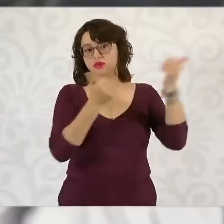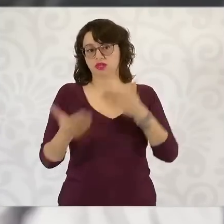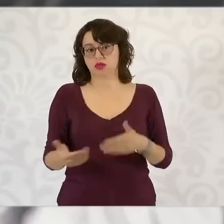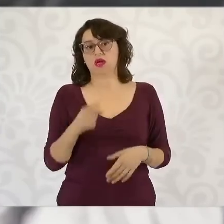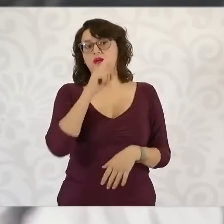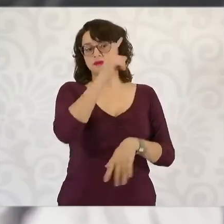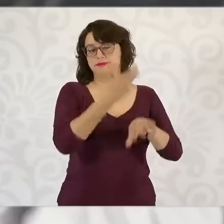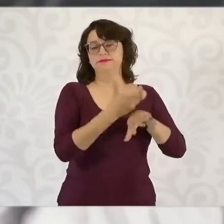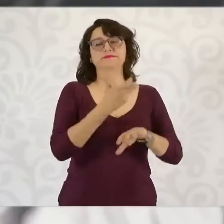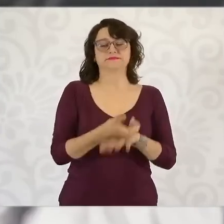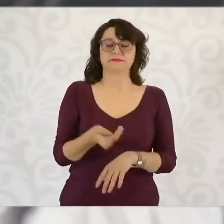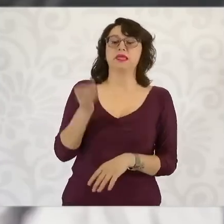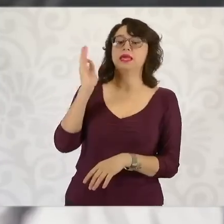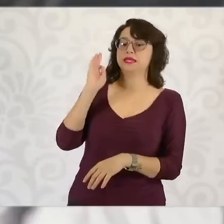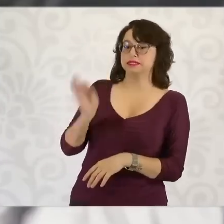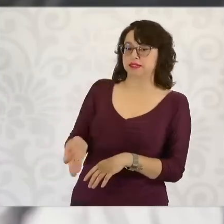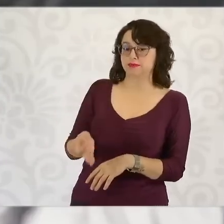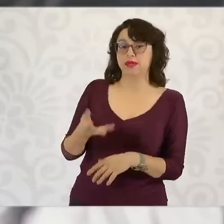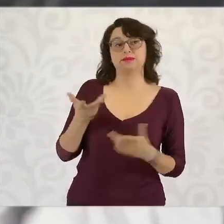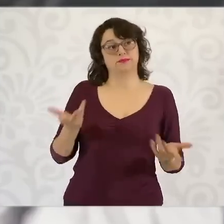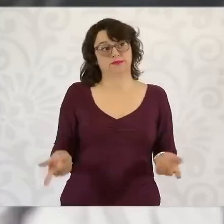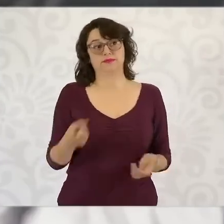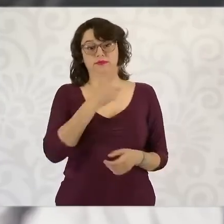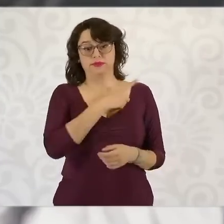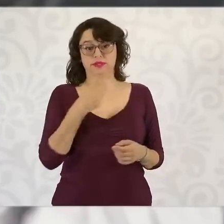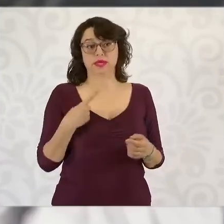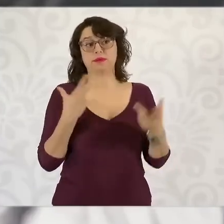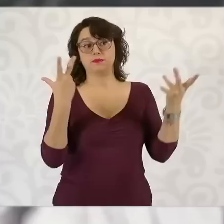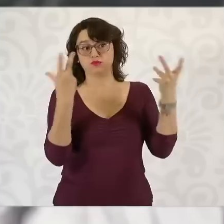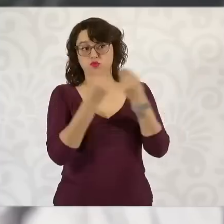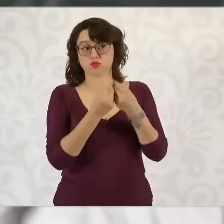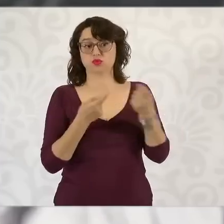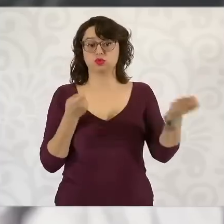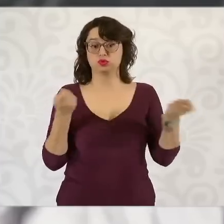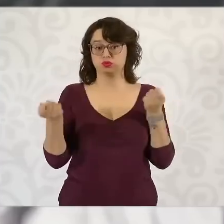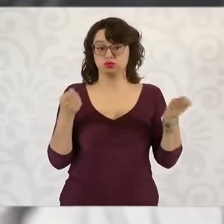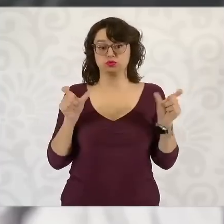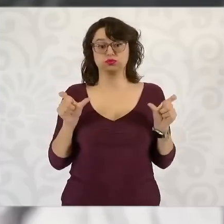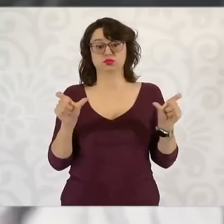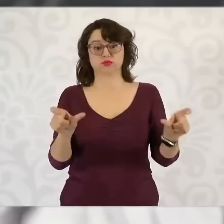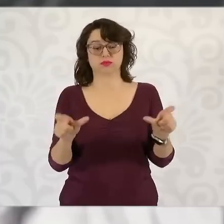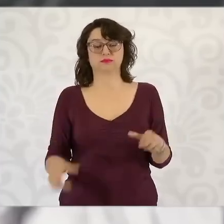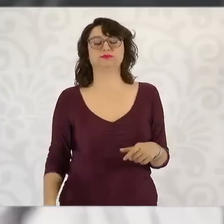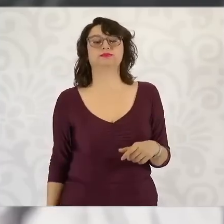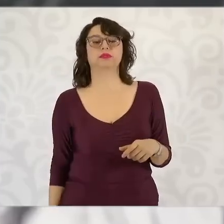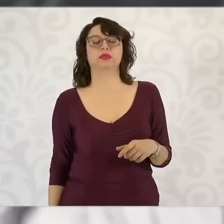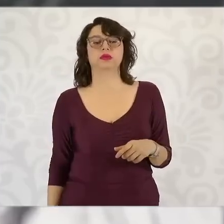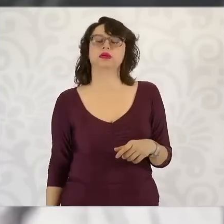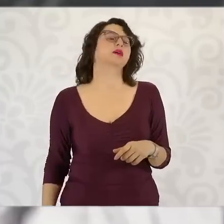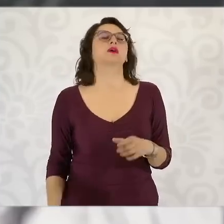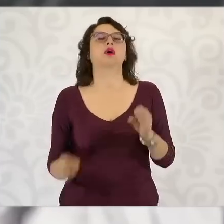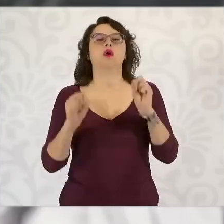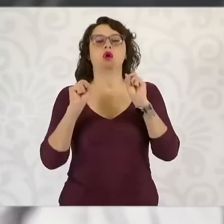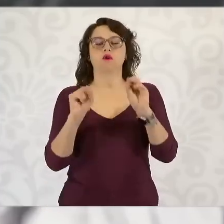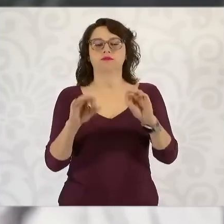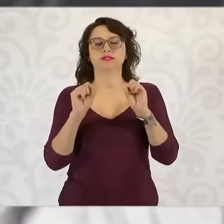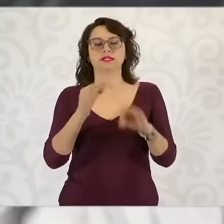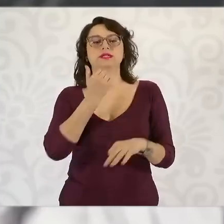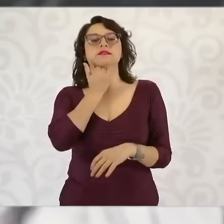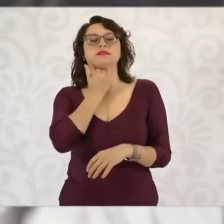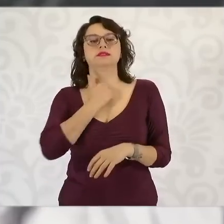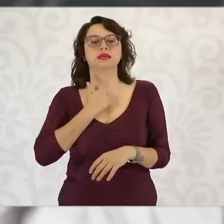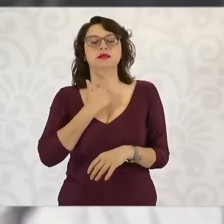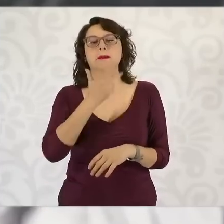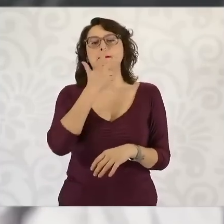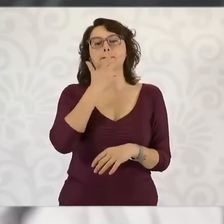autoridades norteamericanas y que ha exigido un esfuerzo conjunto de colaboración. La Oficina de Alcohol, Tabaco, Armas de Fuego y Explosivos ha reconocido